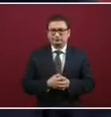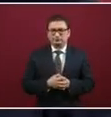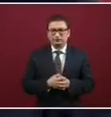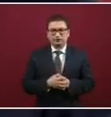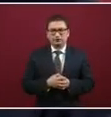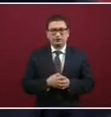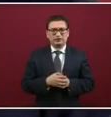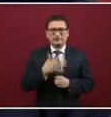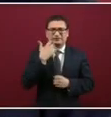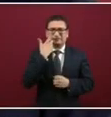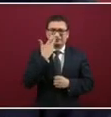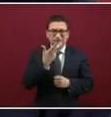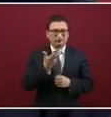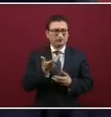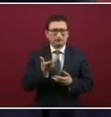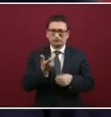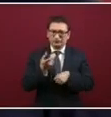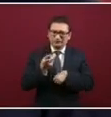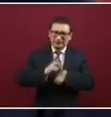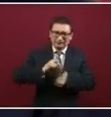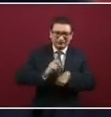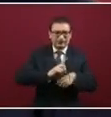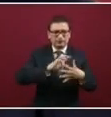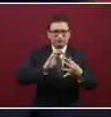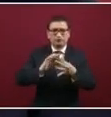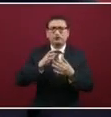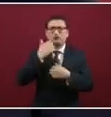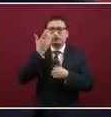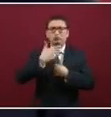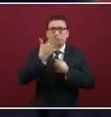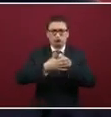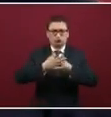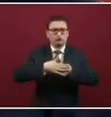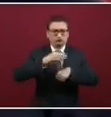Casi todos los días va a haber campaña